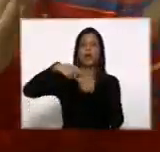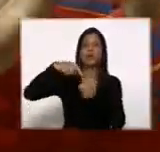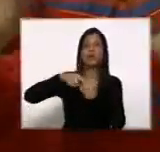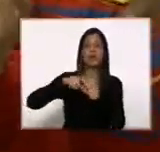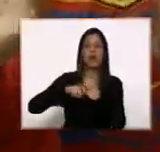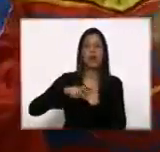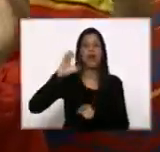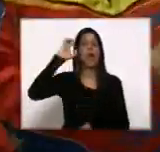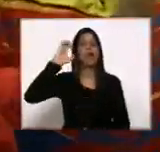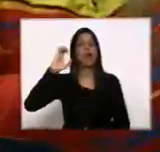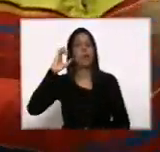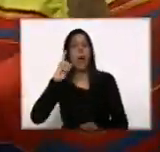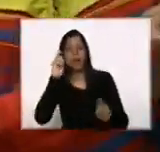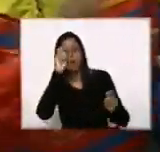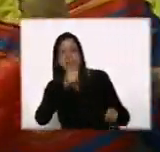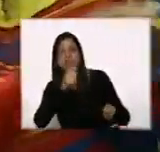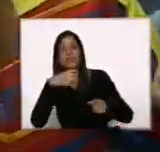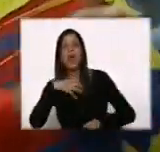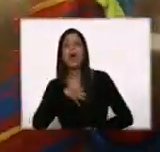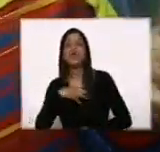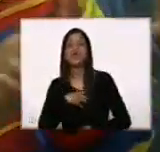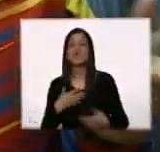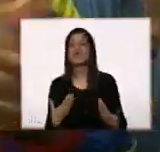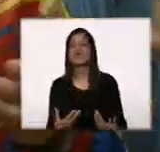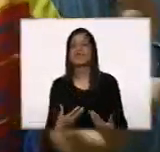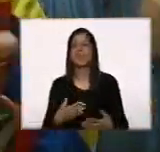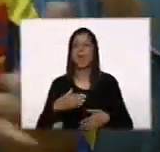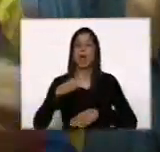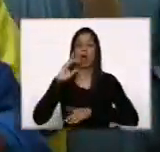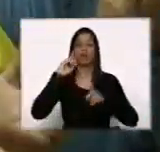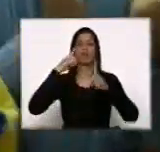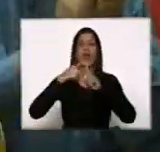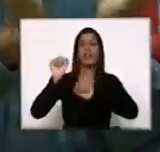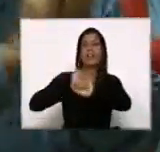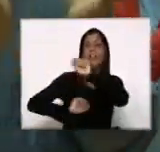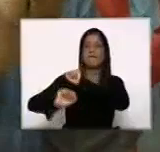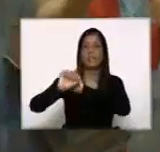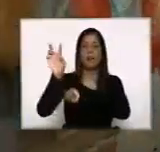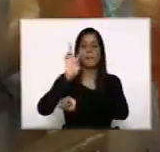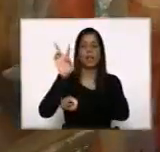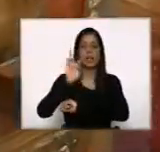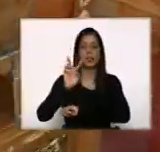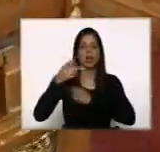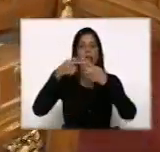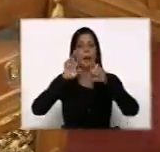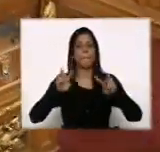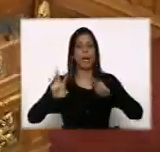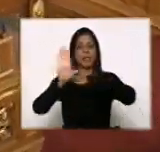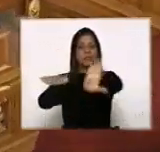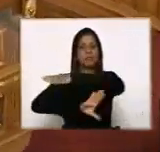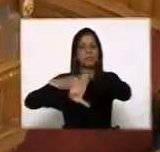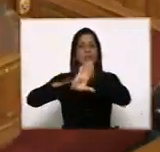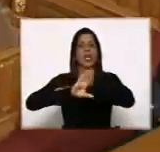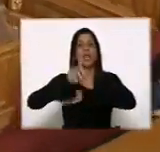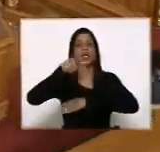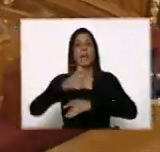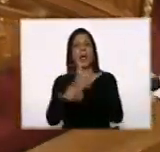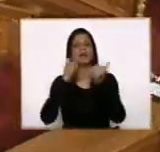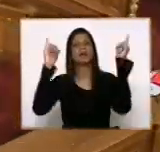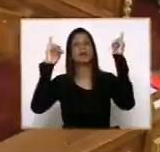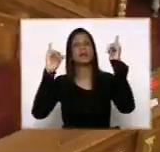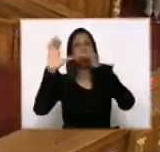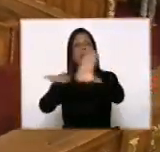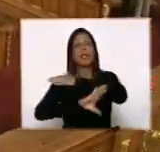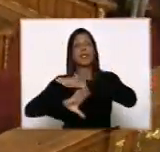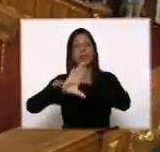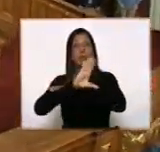condecorados por cumplir con el honroso deber de defender a Venezuela, de defender la paz y de defender la soberanía.